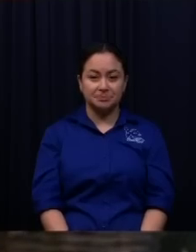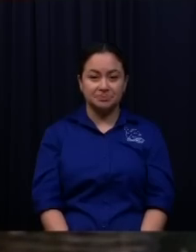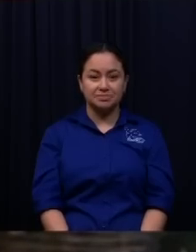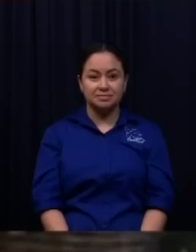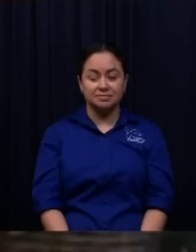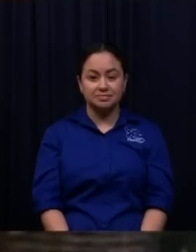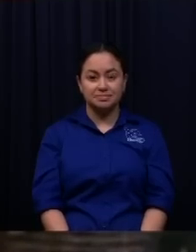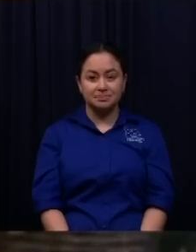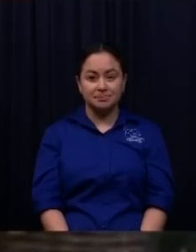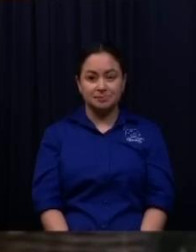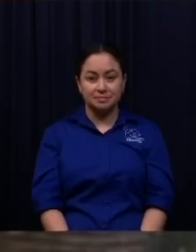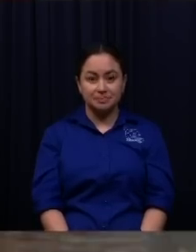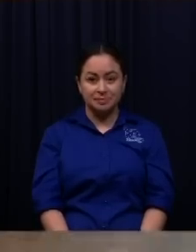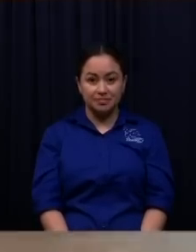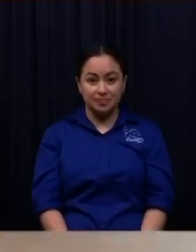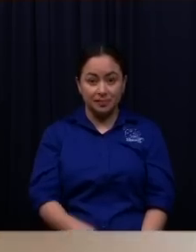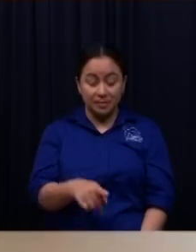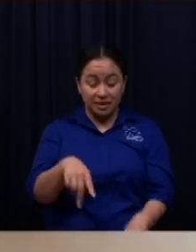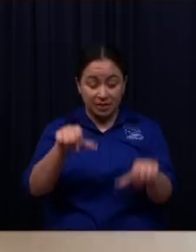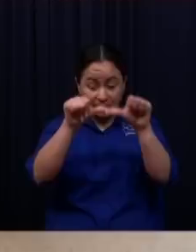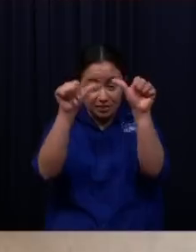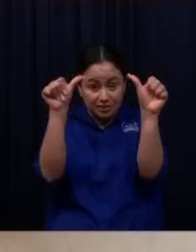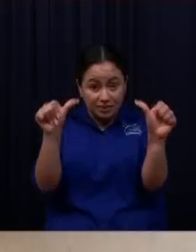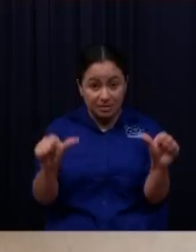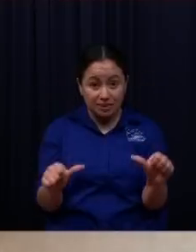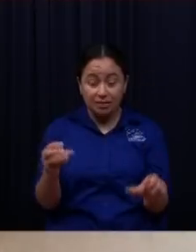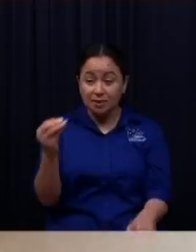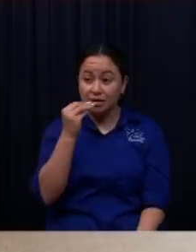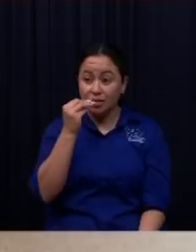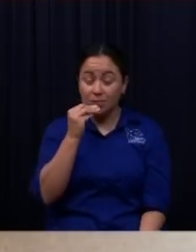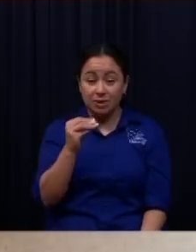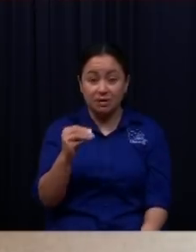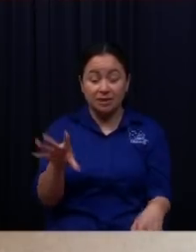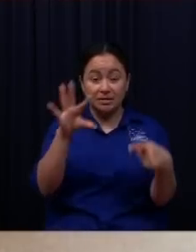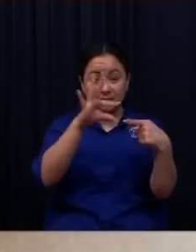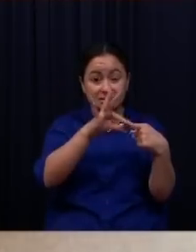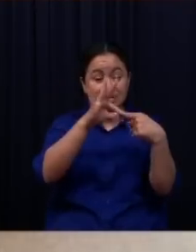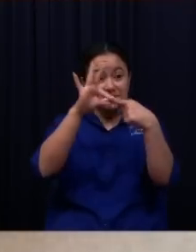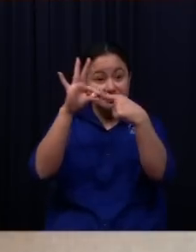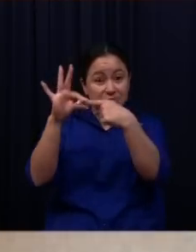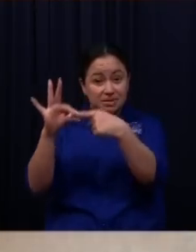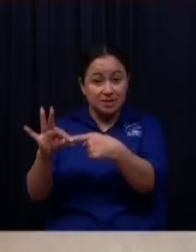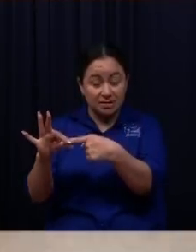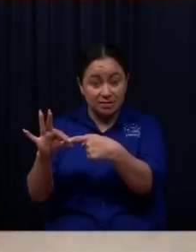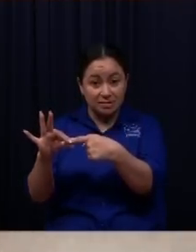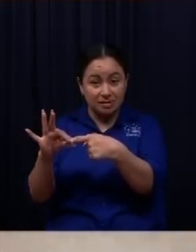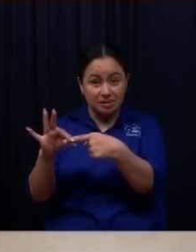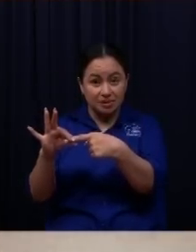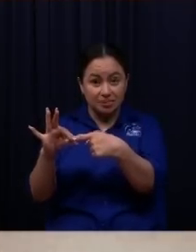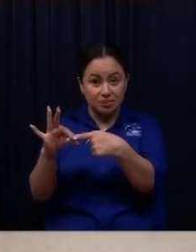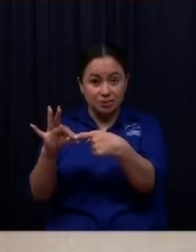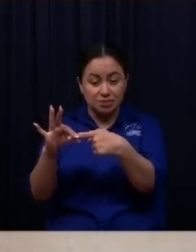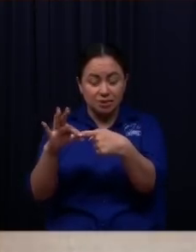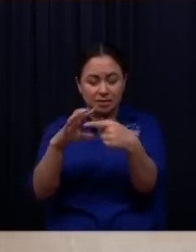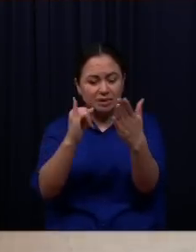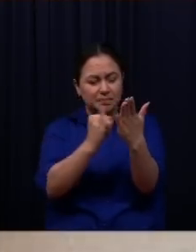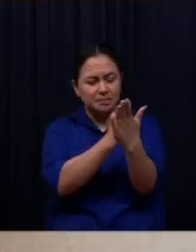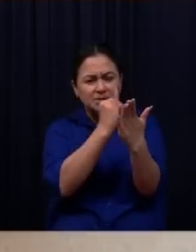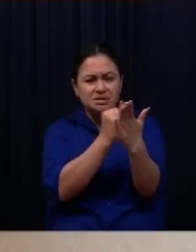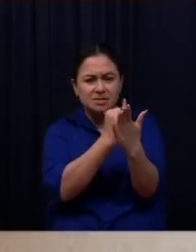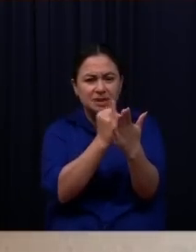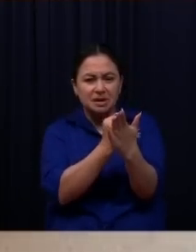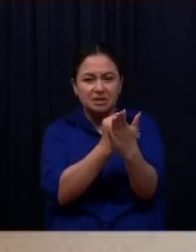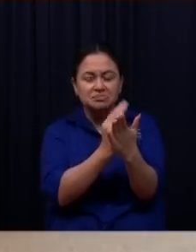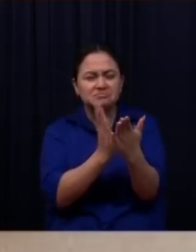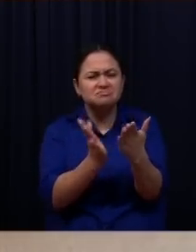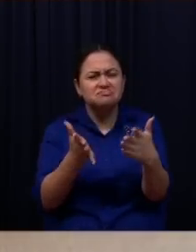Este altar tiene una comida especial y hay que averiguar cuál es. Ya más o menos la sabemos. Y la número tres: